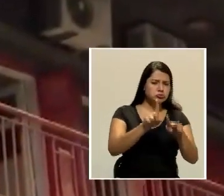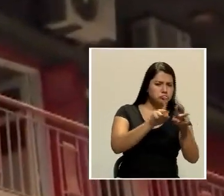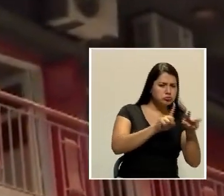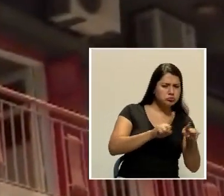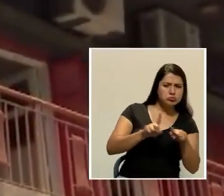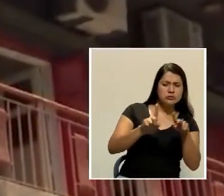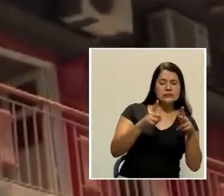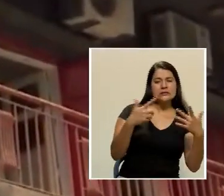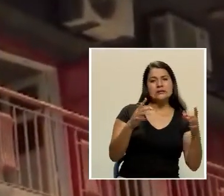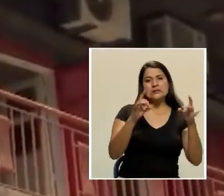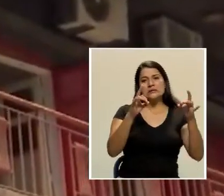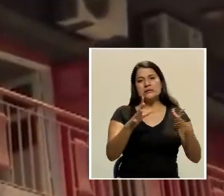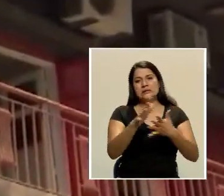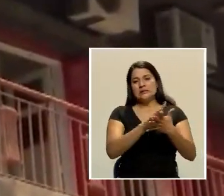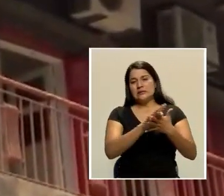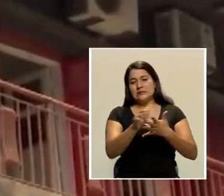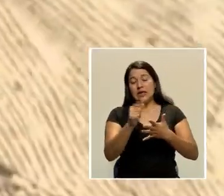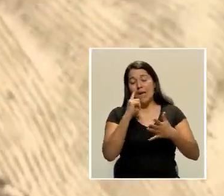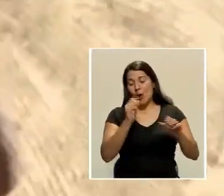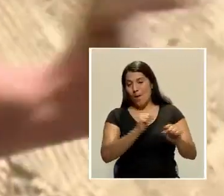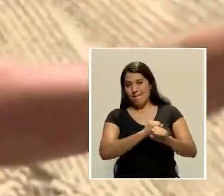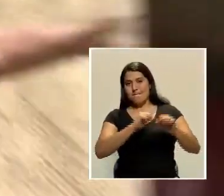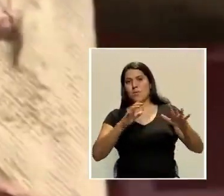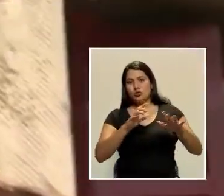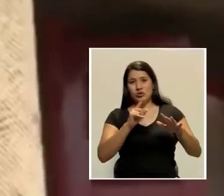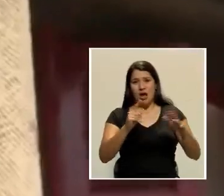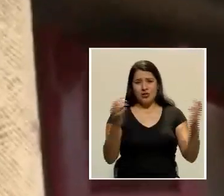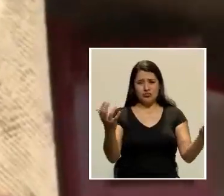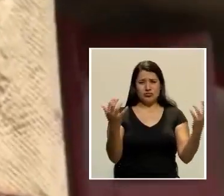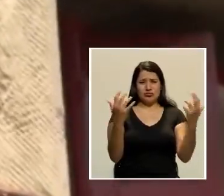estas reformas, Líbano seguirá hundiéndose.